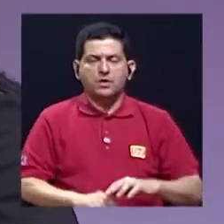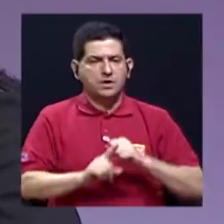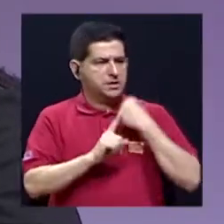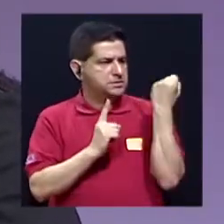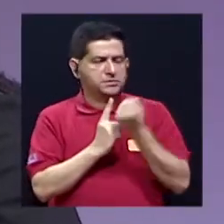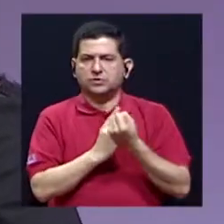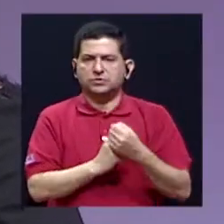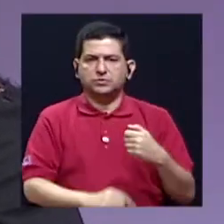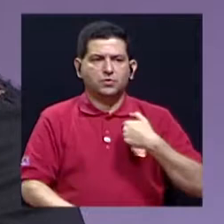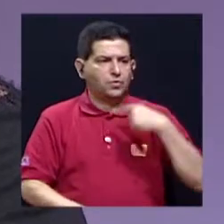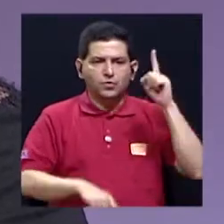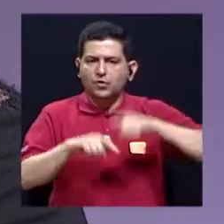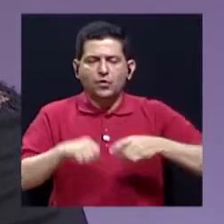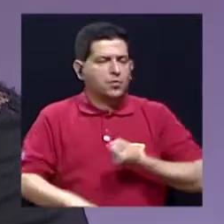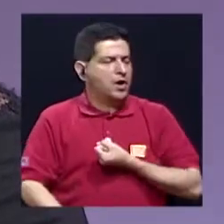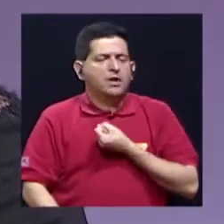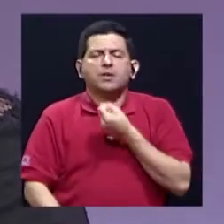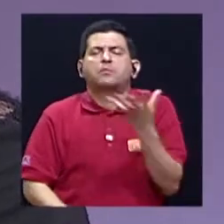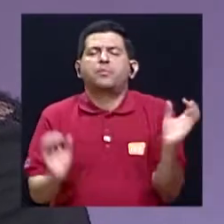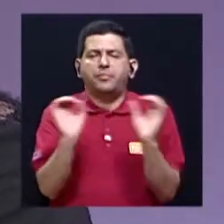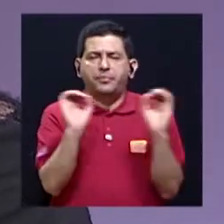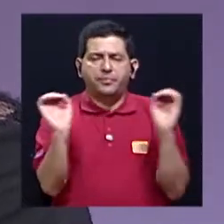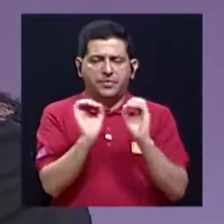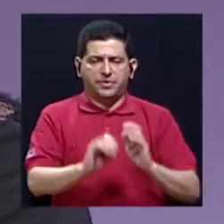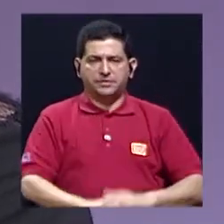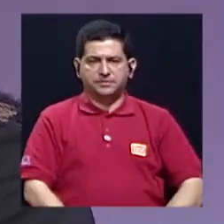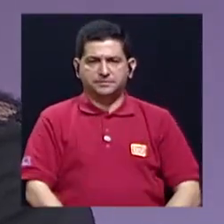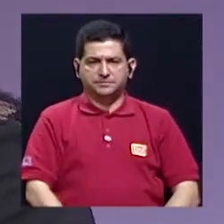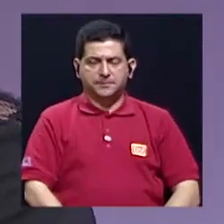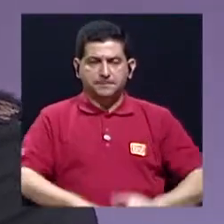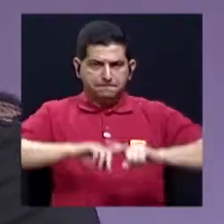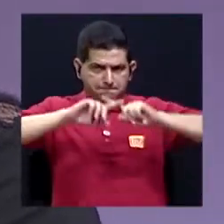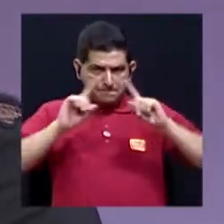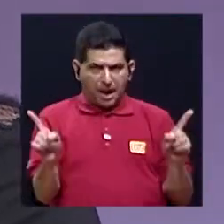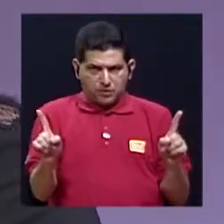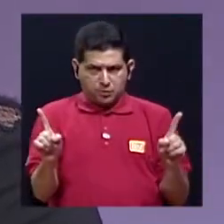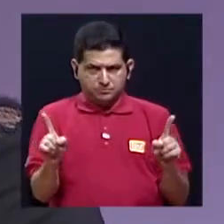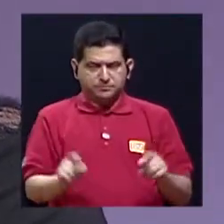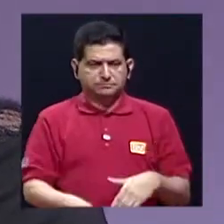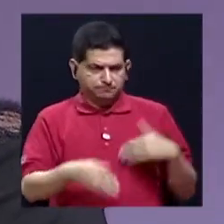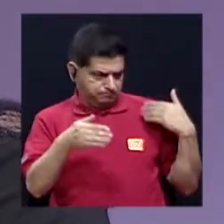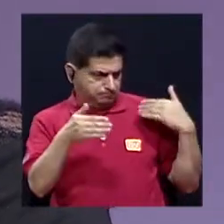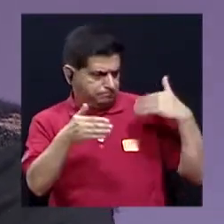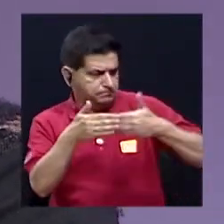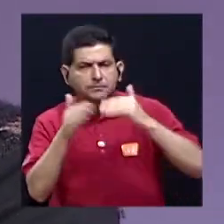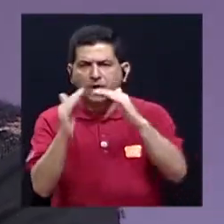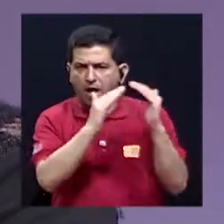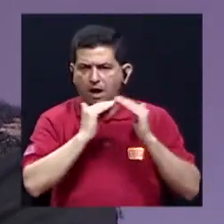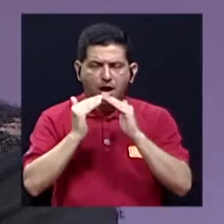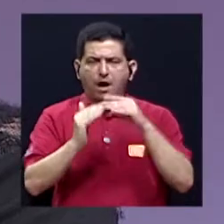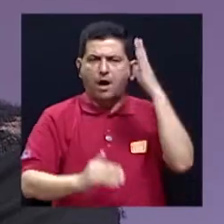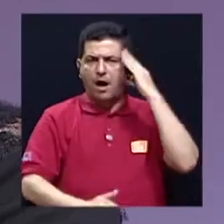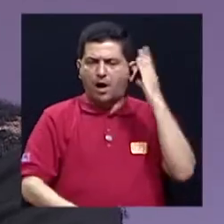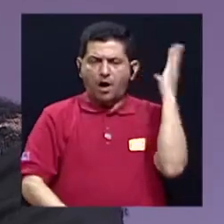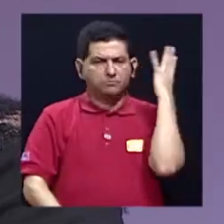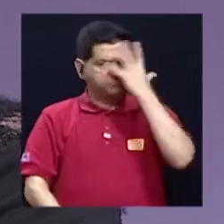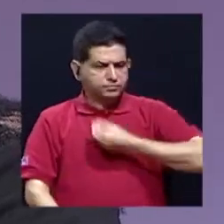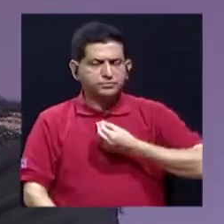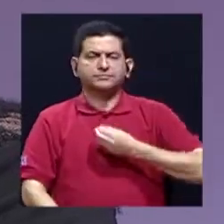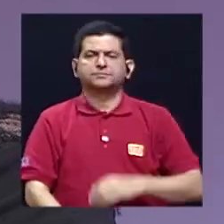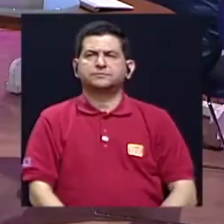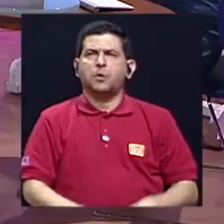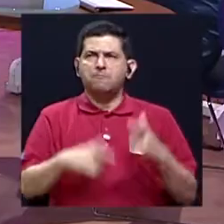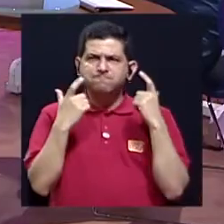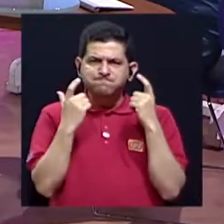quien desahogarse. Sin embargo, fue un acercamiento a la comunidad, una experiencia muy bonita,